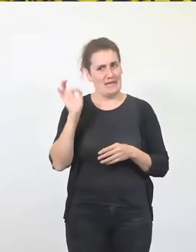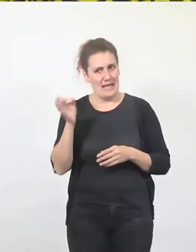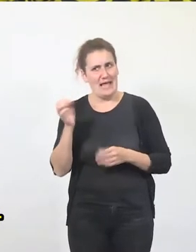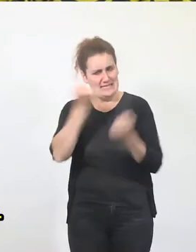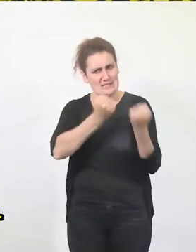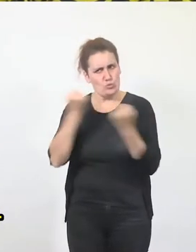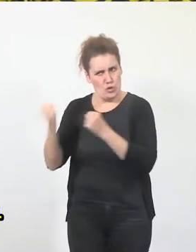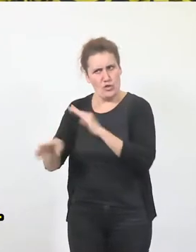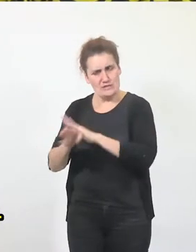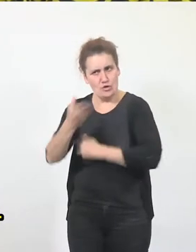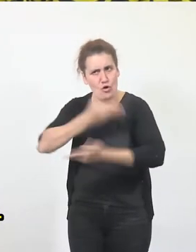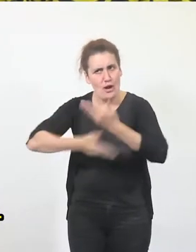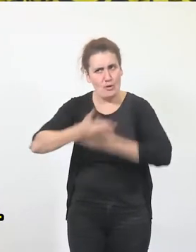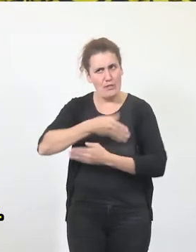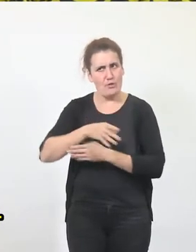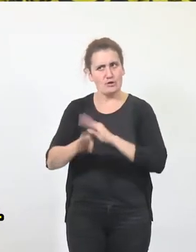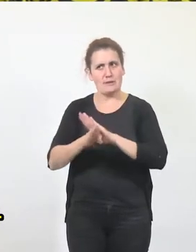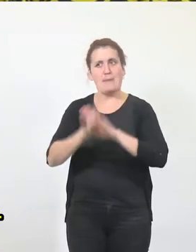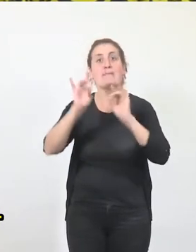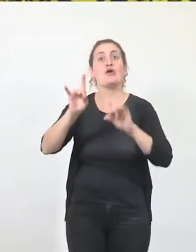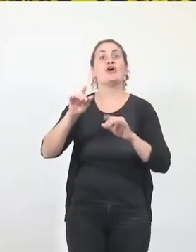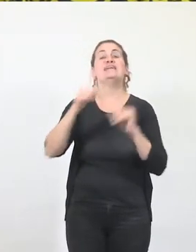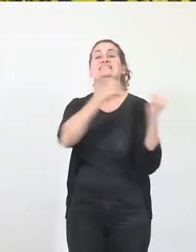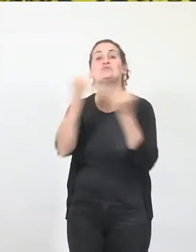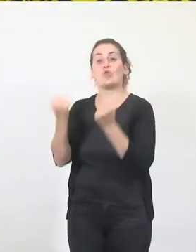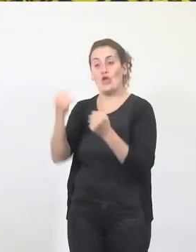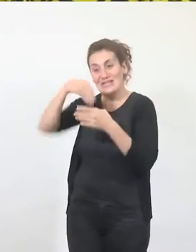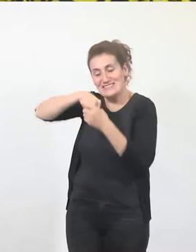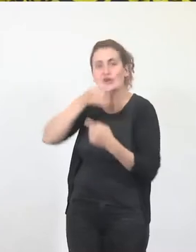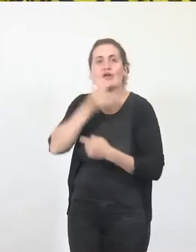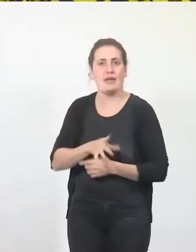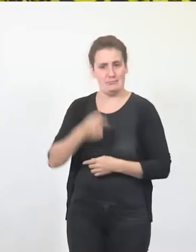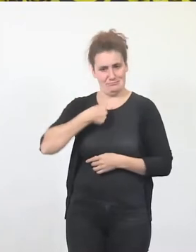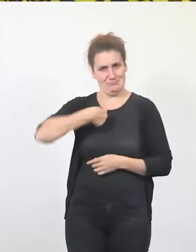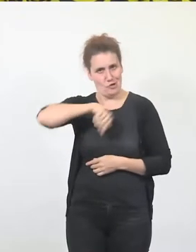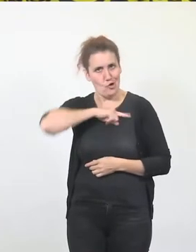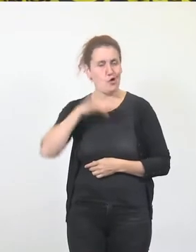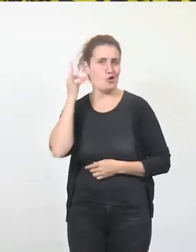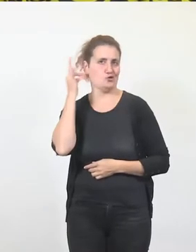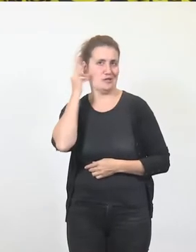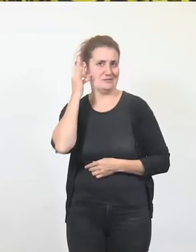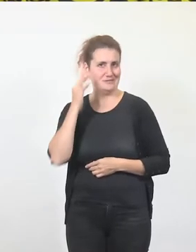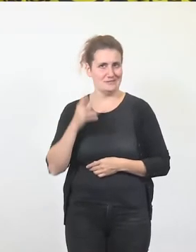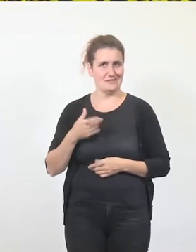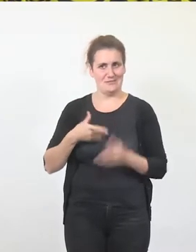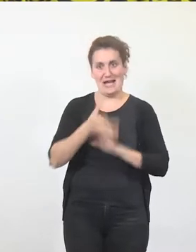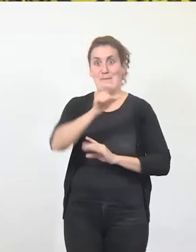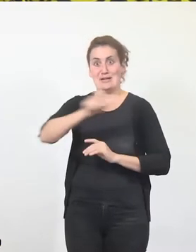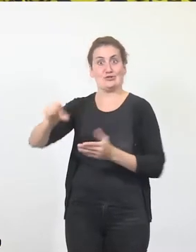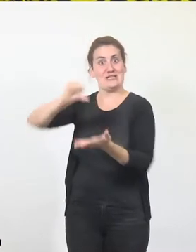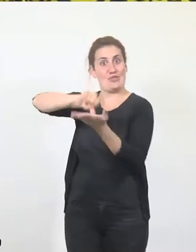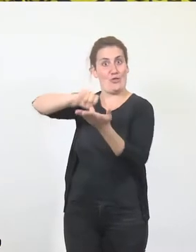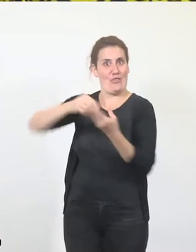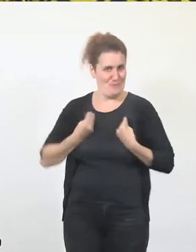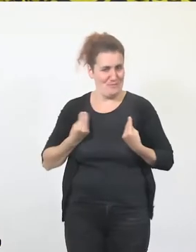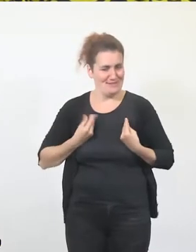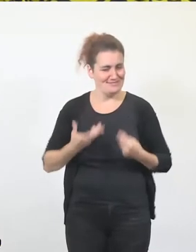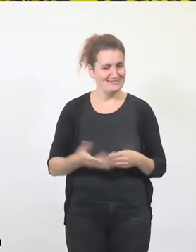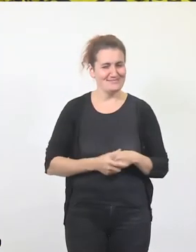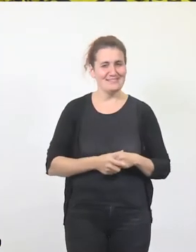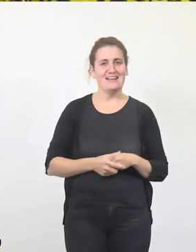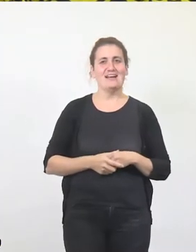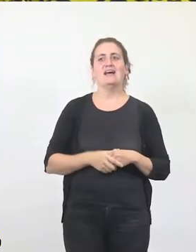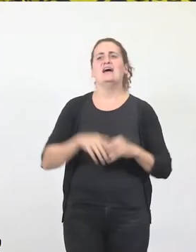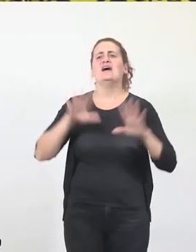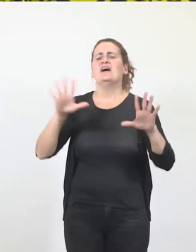instituciones, pero que las instituciones somos nosotras, ¿no? Sí. Es el aporte de la ciudadanía quien las hace. ¿Qué podemos